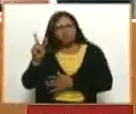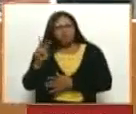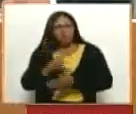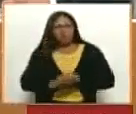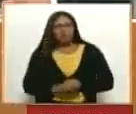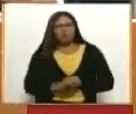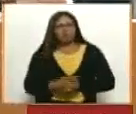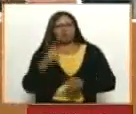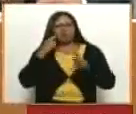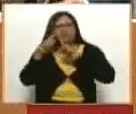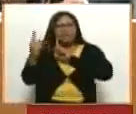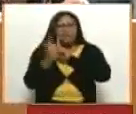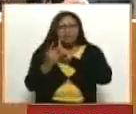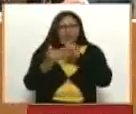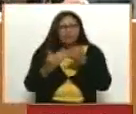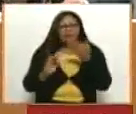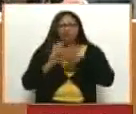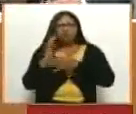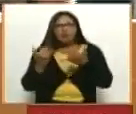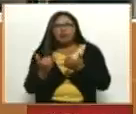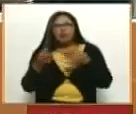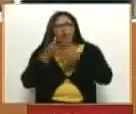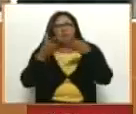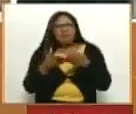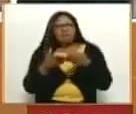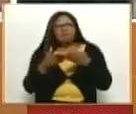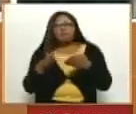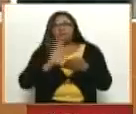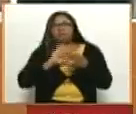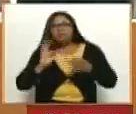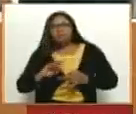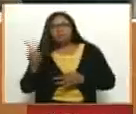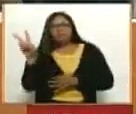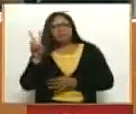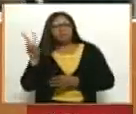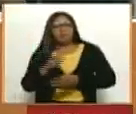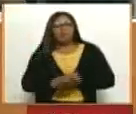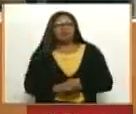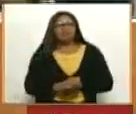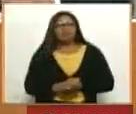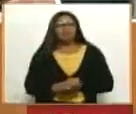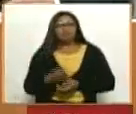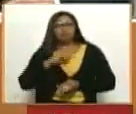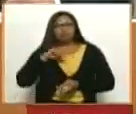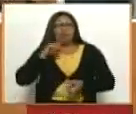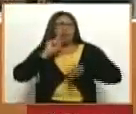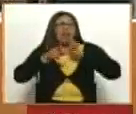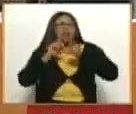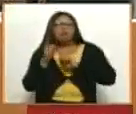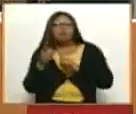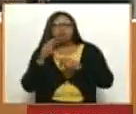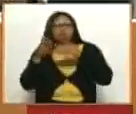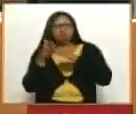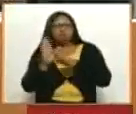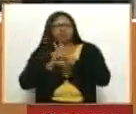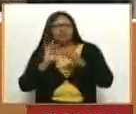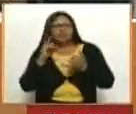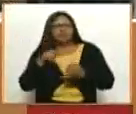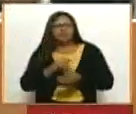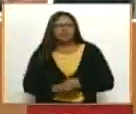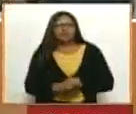hubo acercamientos entre funcionarios del gobierno de Biden y el gobierno de Venezuela. Han habido algunos productos como